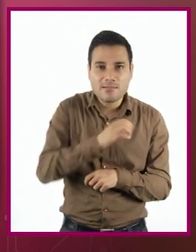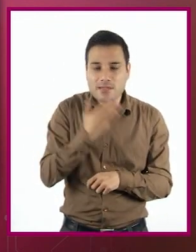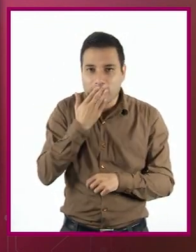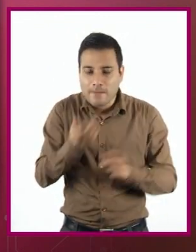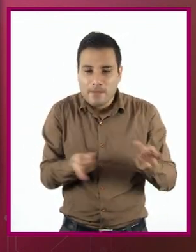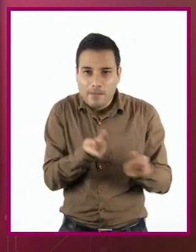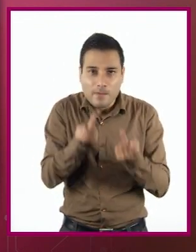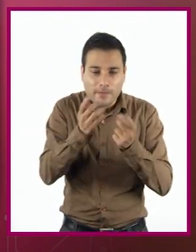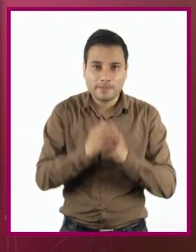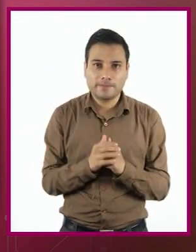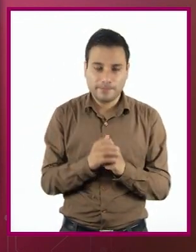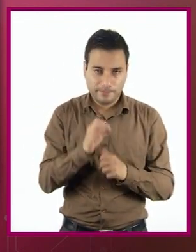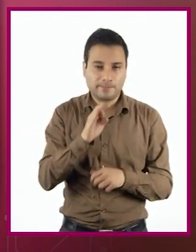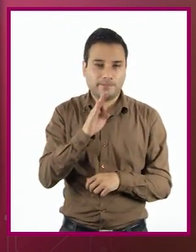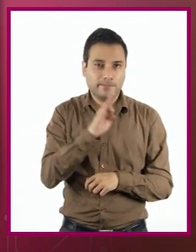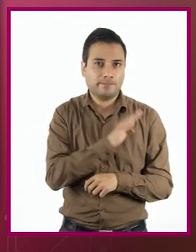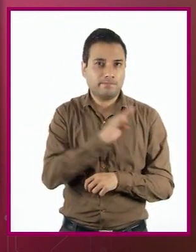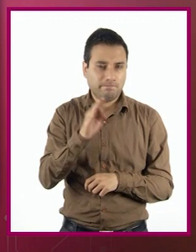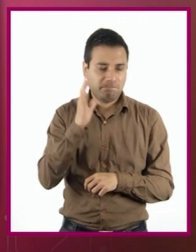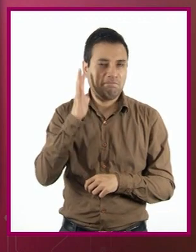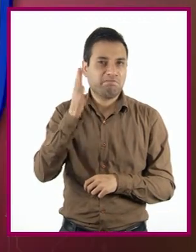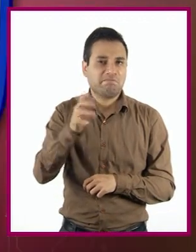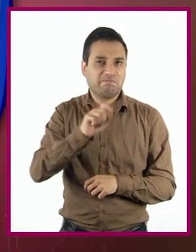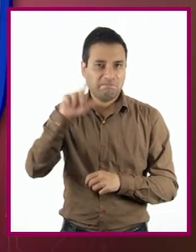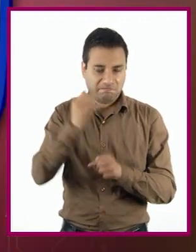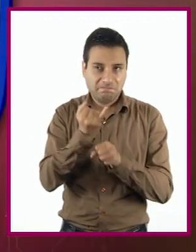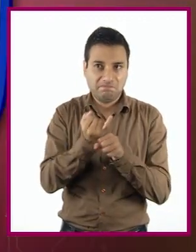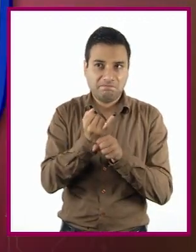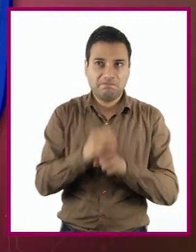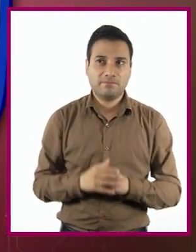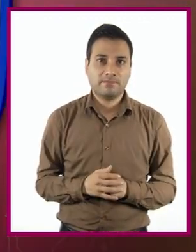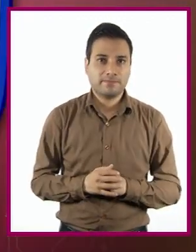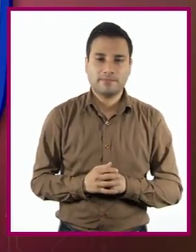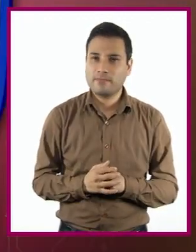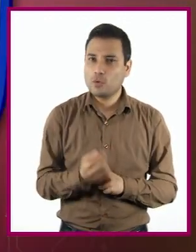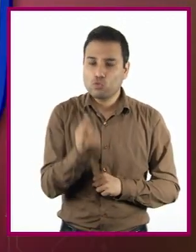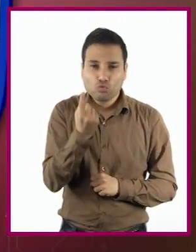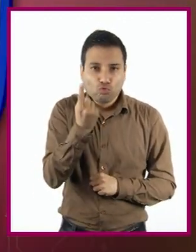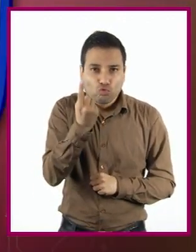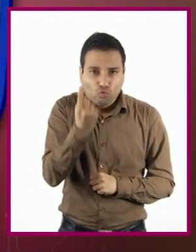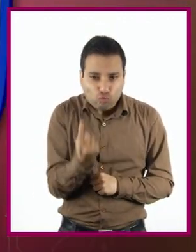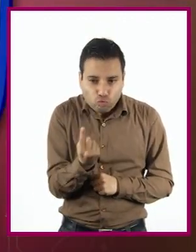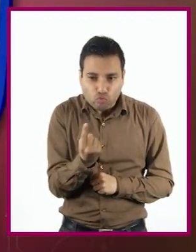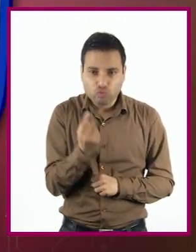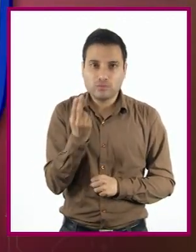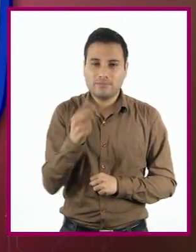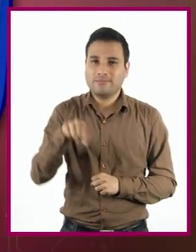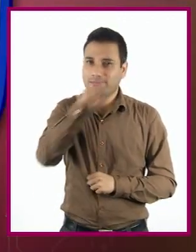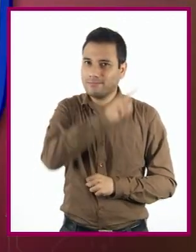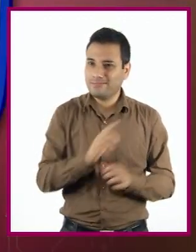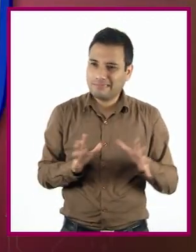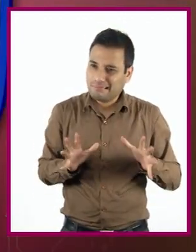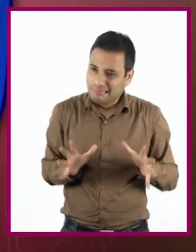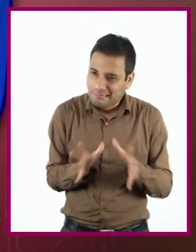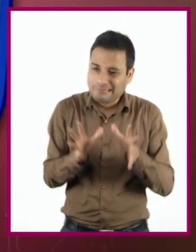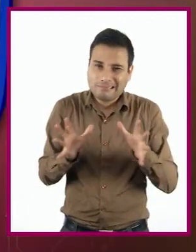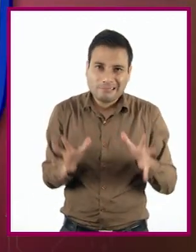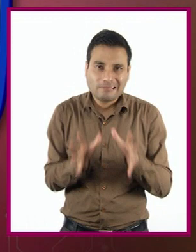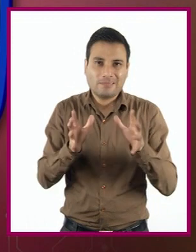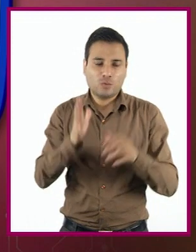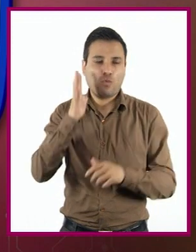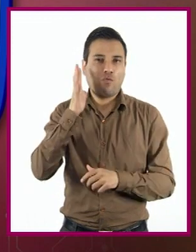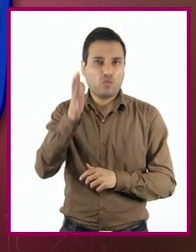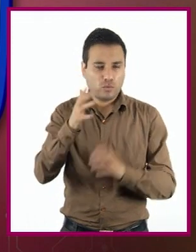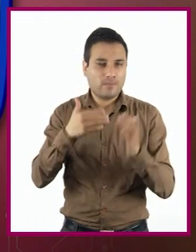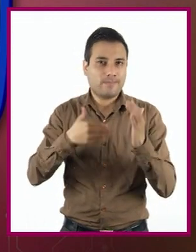y que sepan que es un camino que pueden seguir. Creo que desde muy chiquitos eso es cuando empezamos a pensar qué es lo que podemos